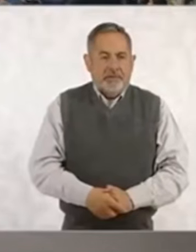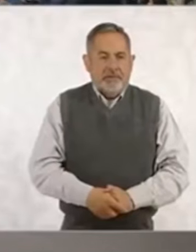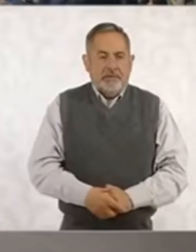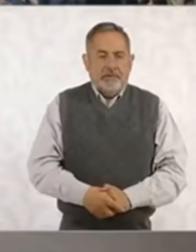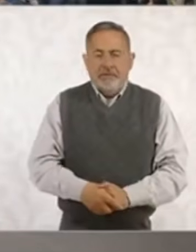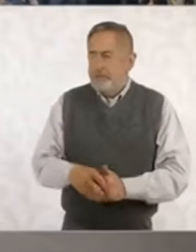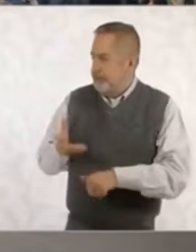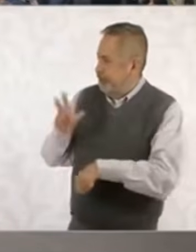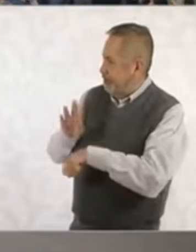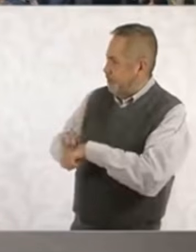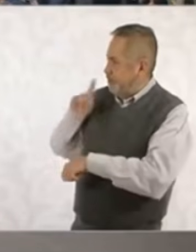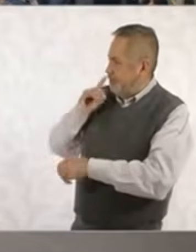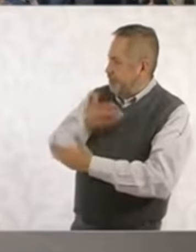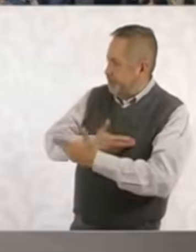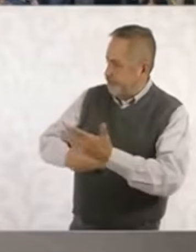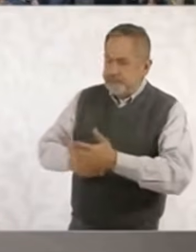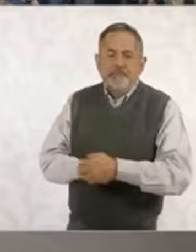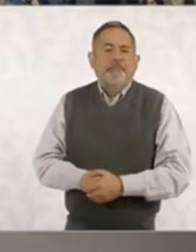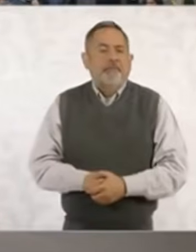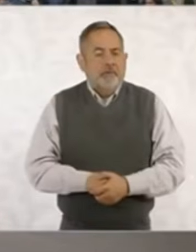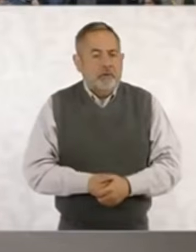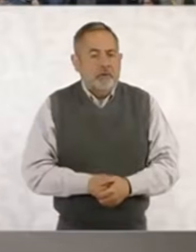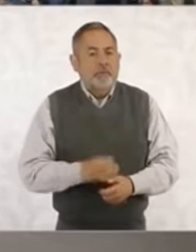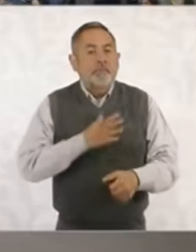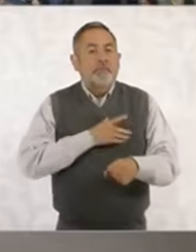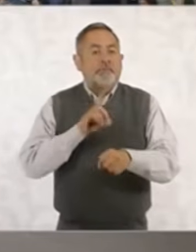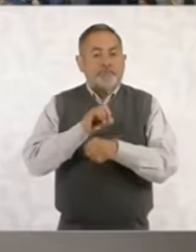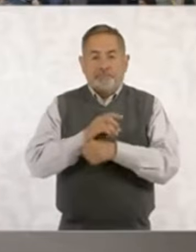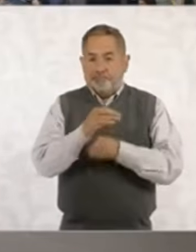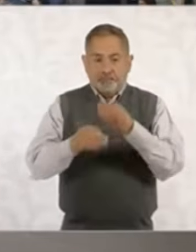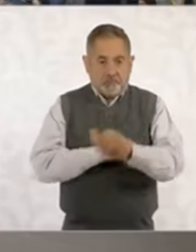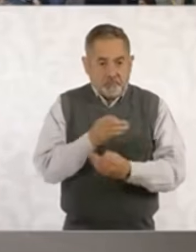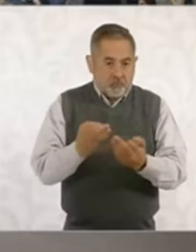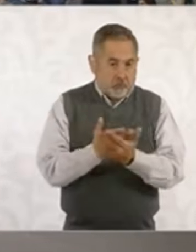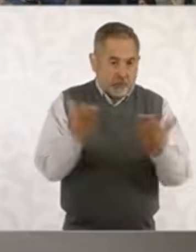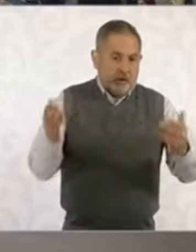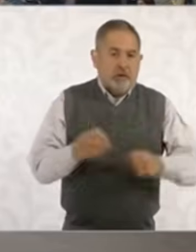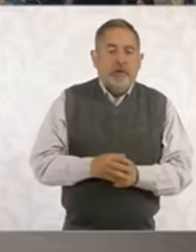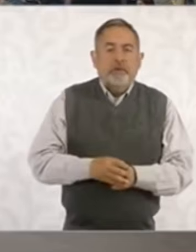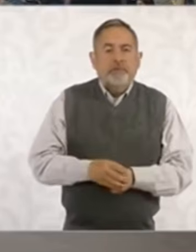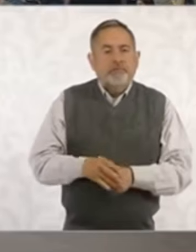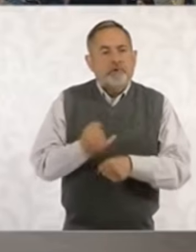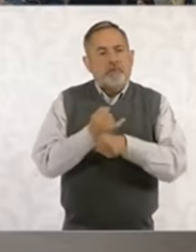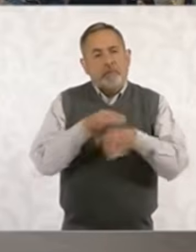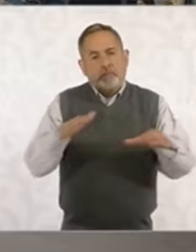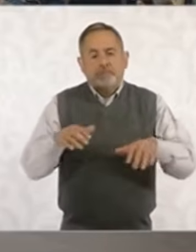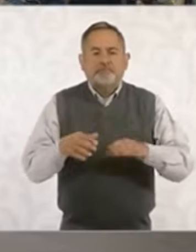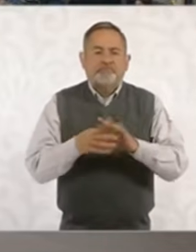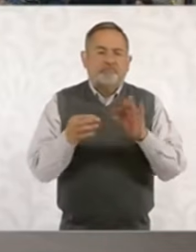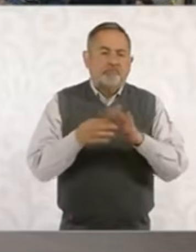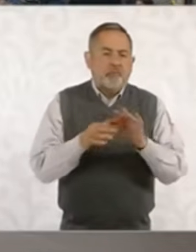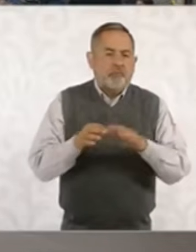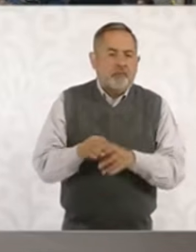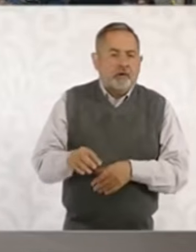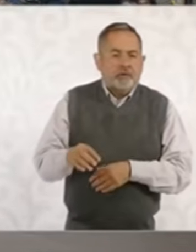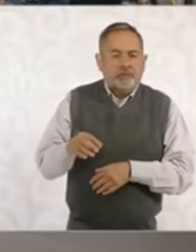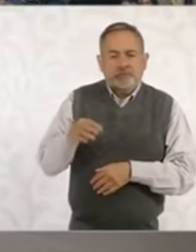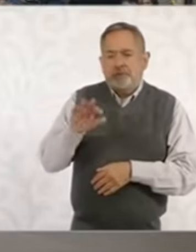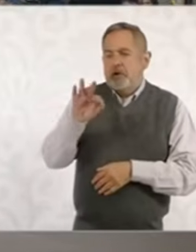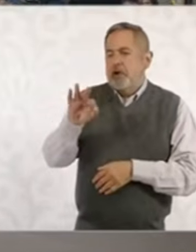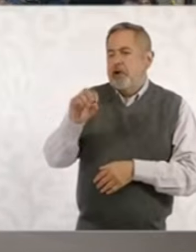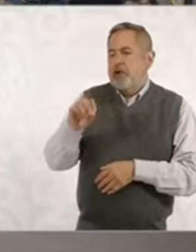Con el permiso de la presidenta, buenos días a todas y todos. Voy a informar los avances del FOBISTE. Adelante, por